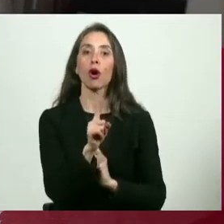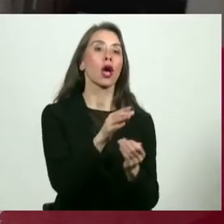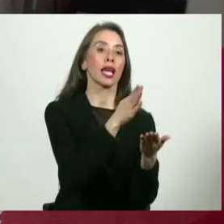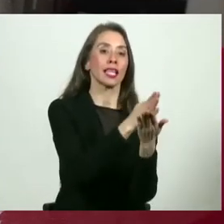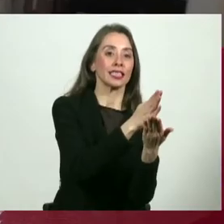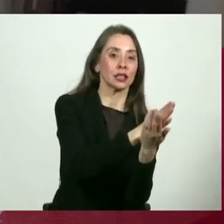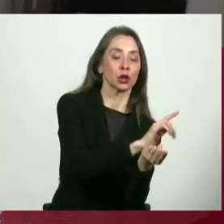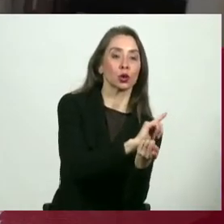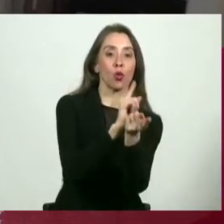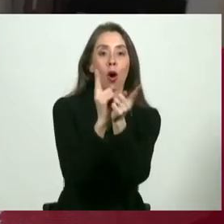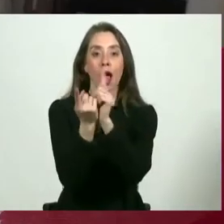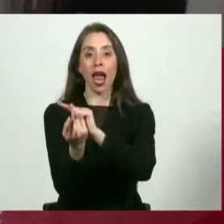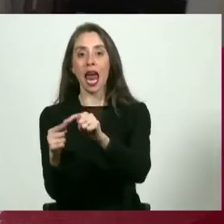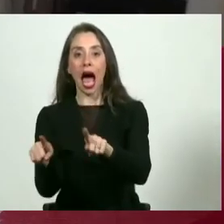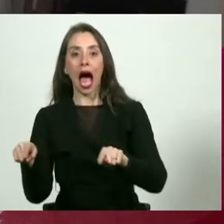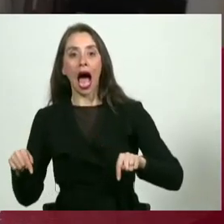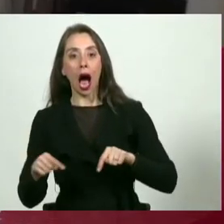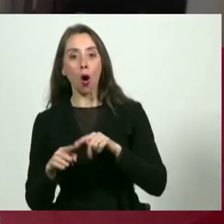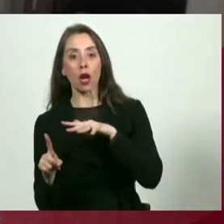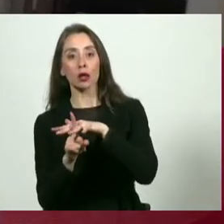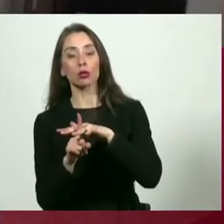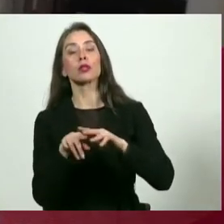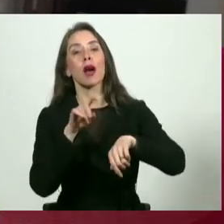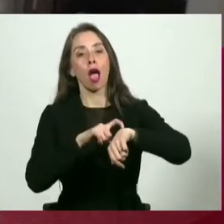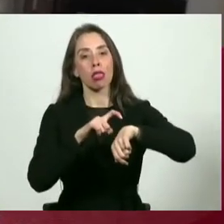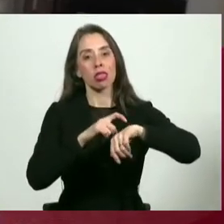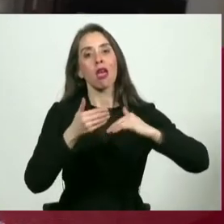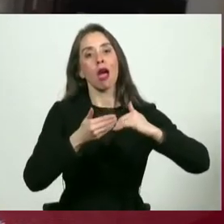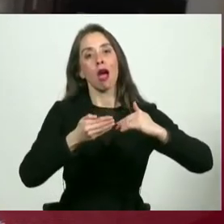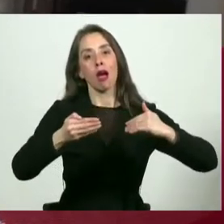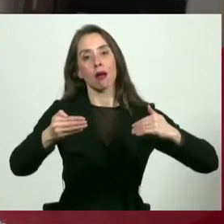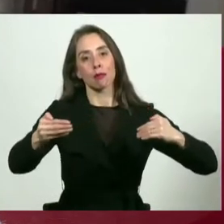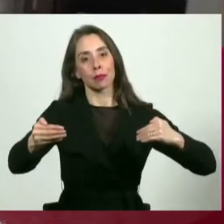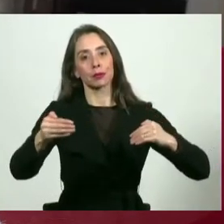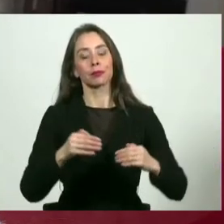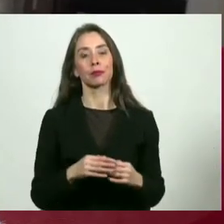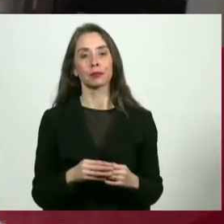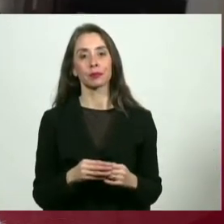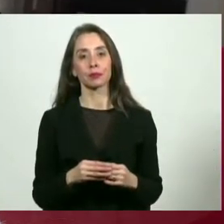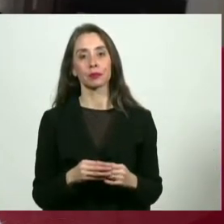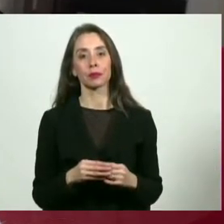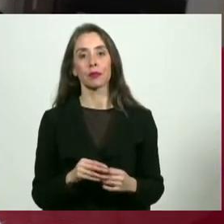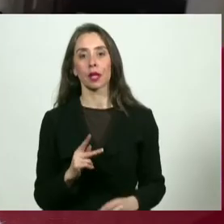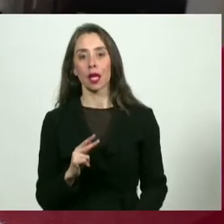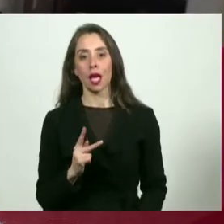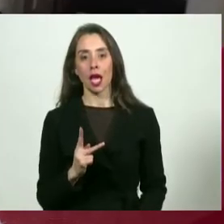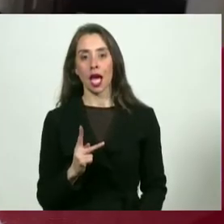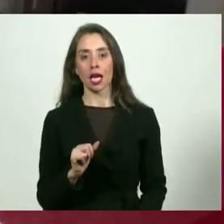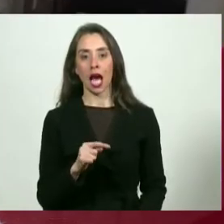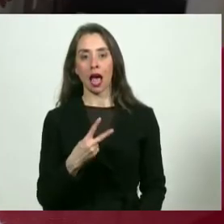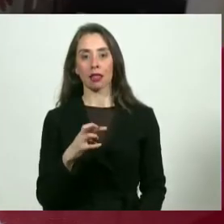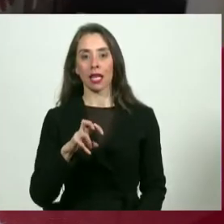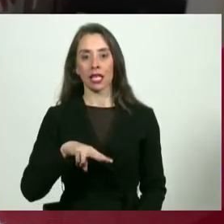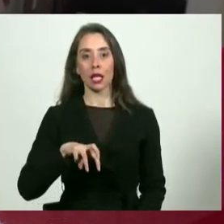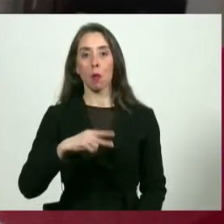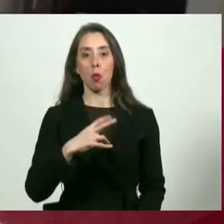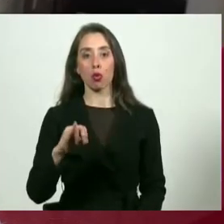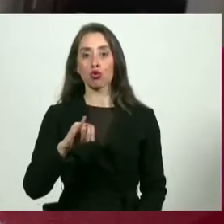Nosotros entendemos que para todo esto tiene que existir un tránsito, y entre este tránsito también existió o existen todavía, digamos,